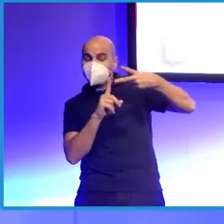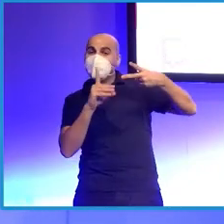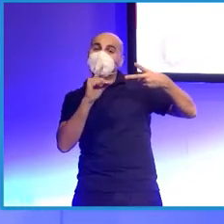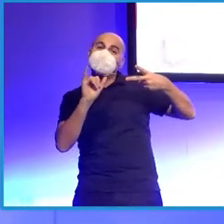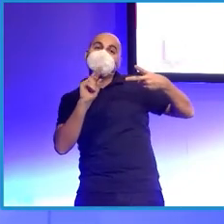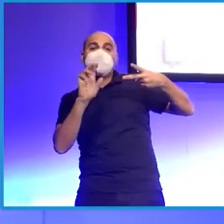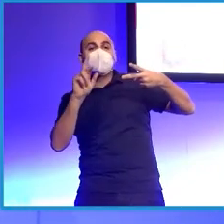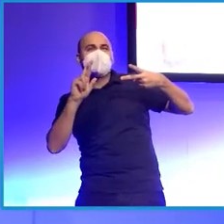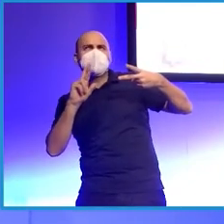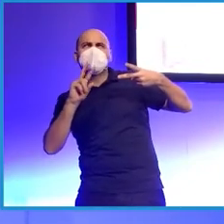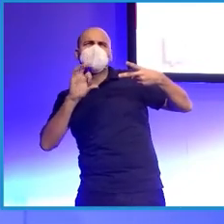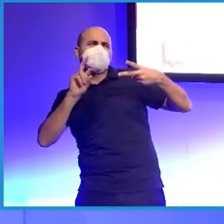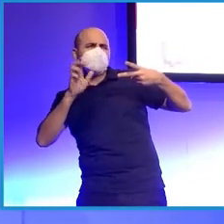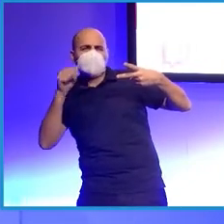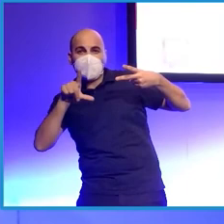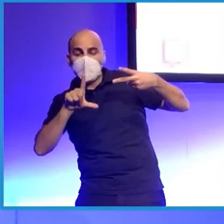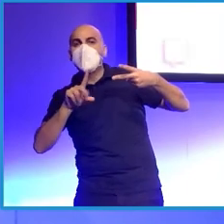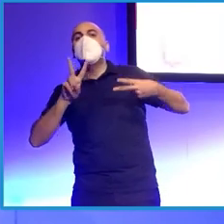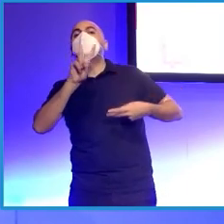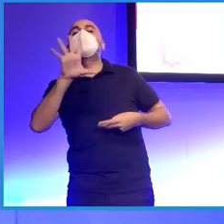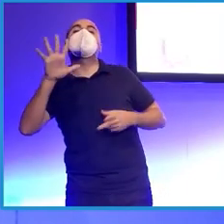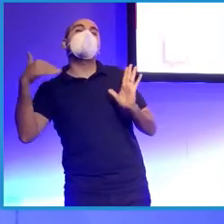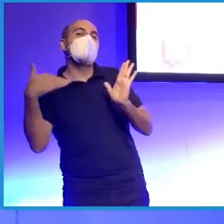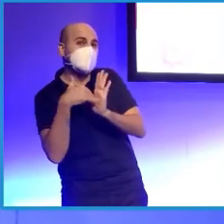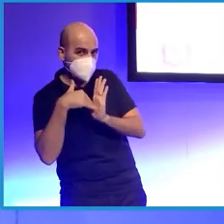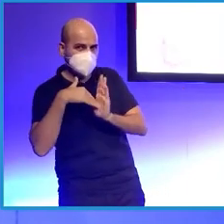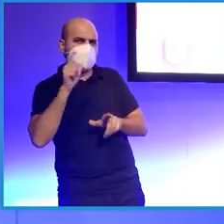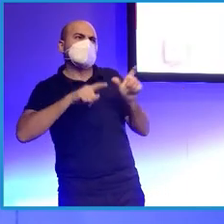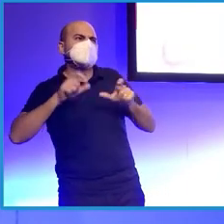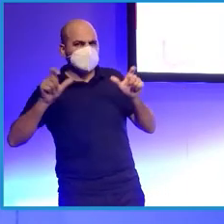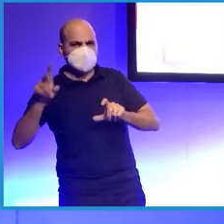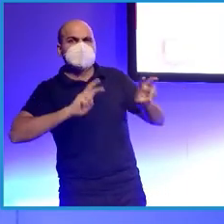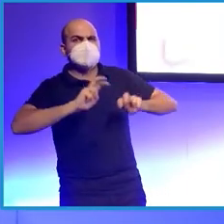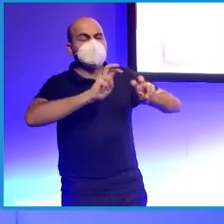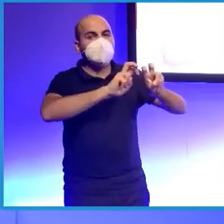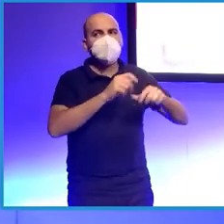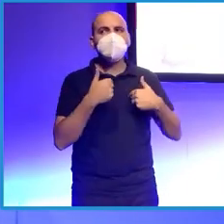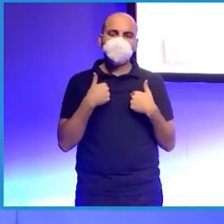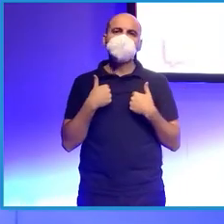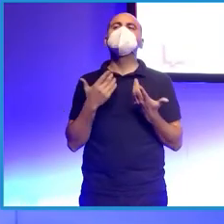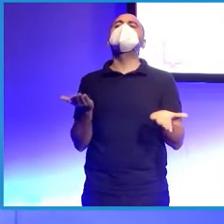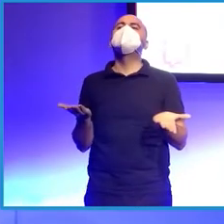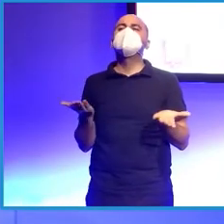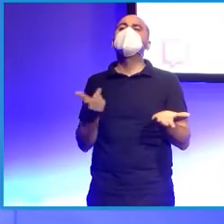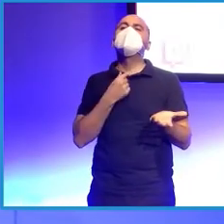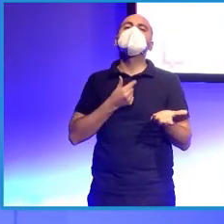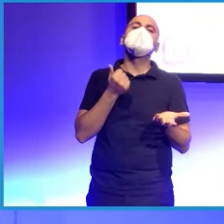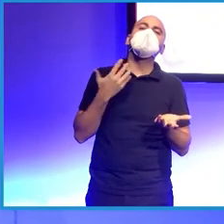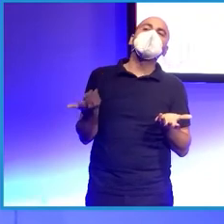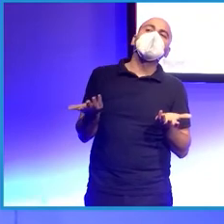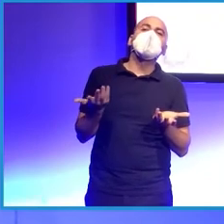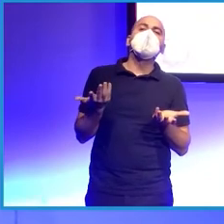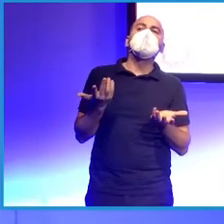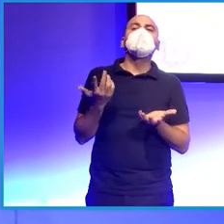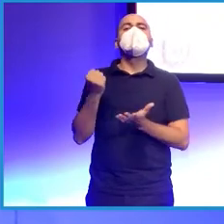que prefiere google una cantidad de links muy potentes yo te diría que marca pero si no tienes esa